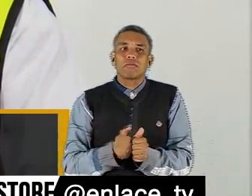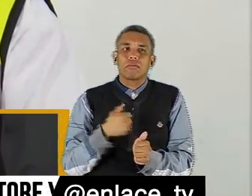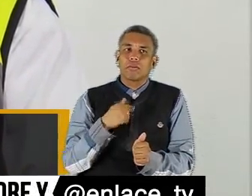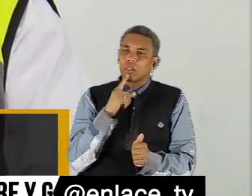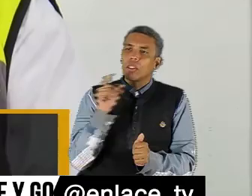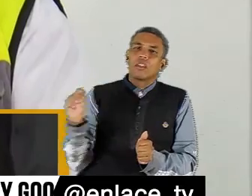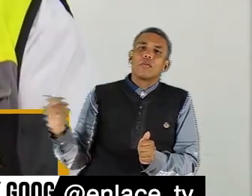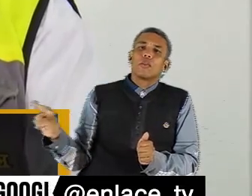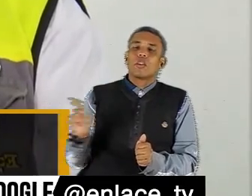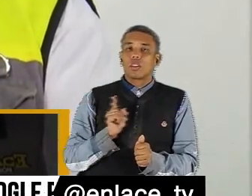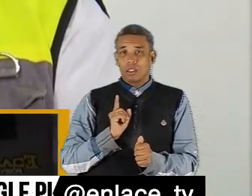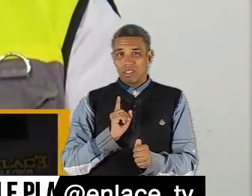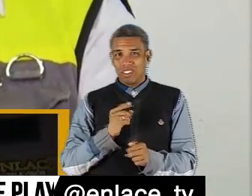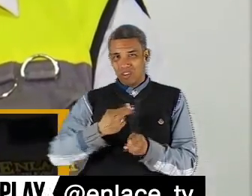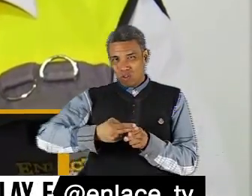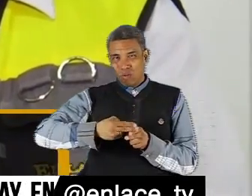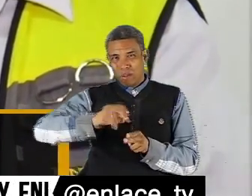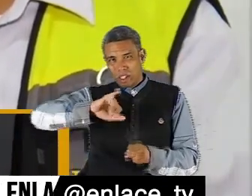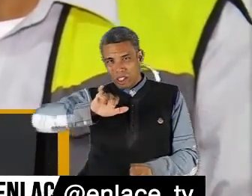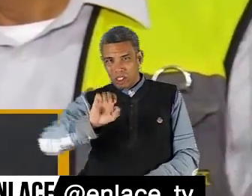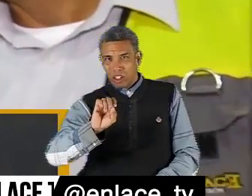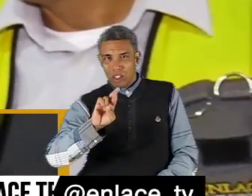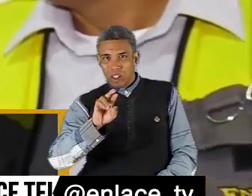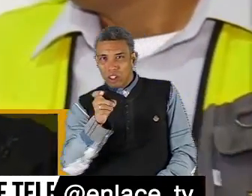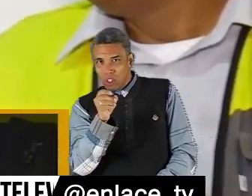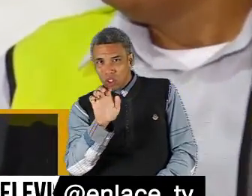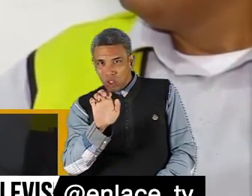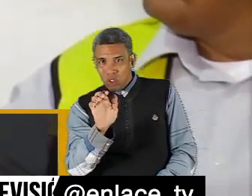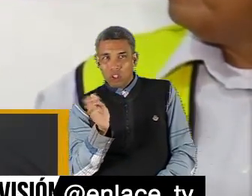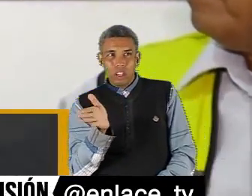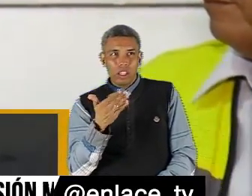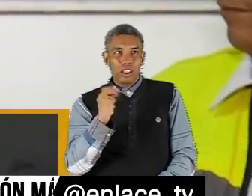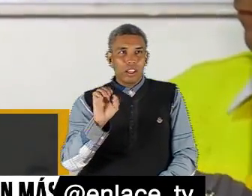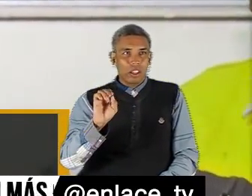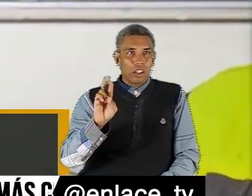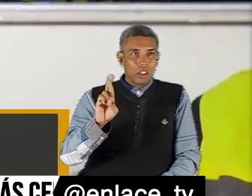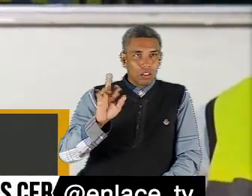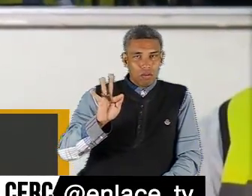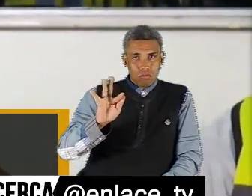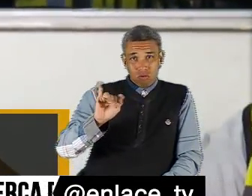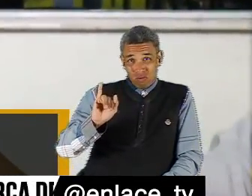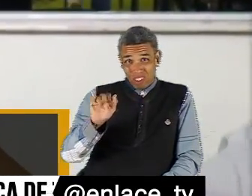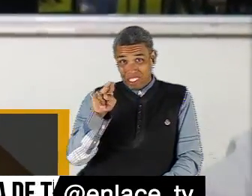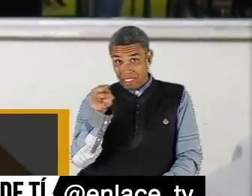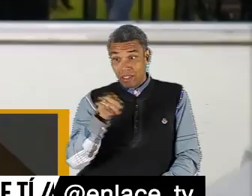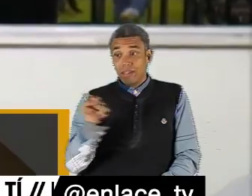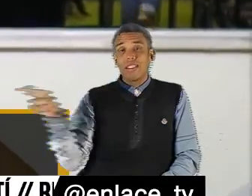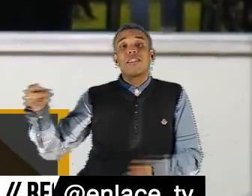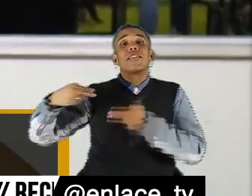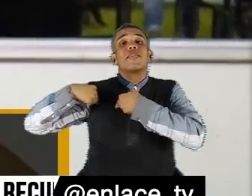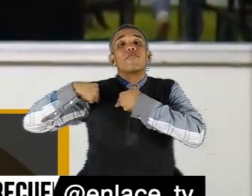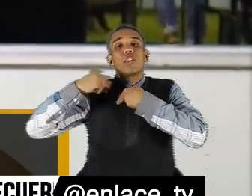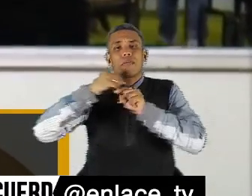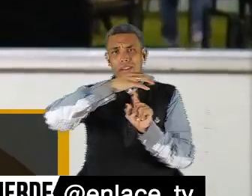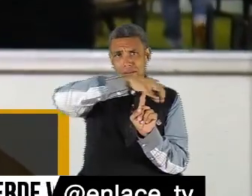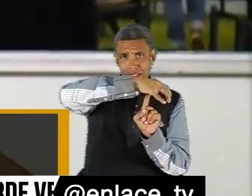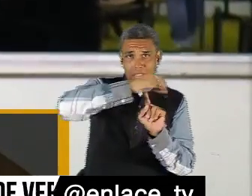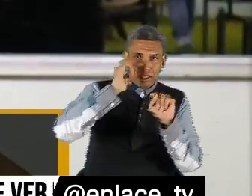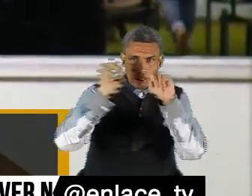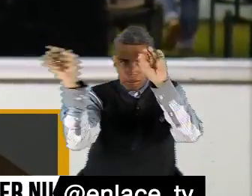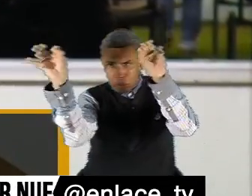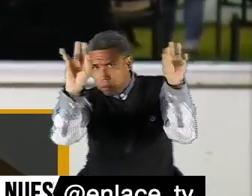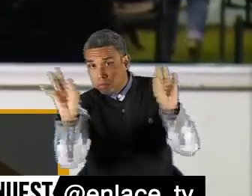avanza esta feria que hay para mañana? Muy buenas tardes. Bueno, indudablemente la feria arrancó con